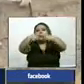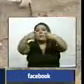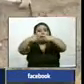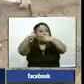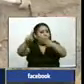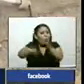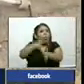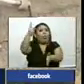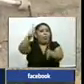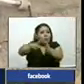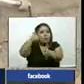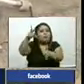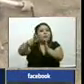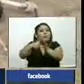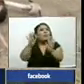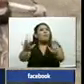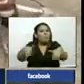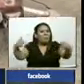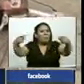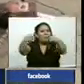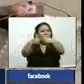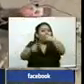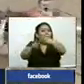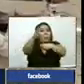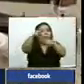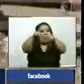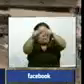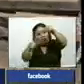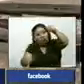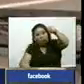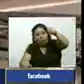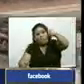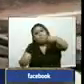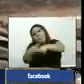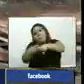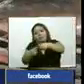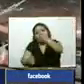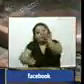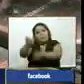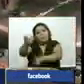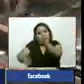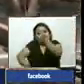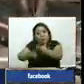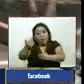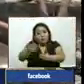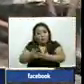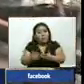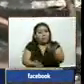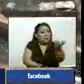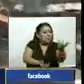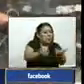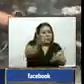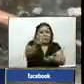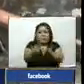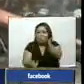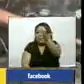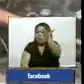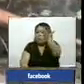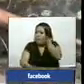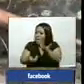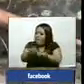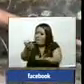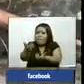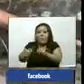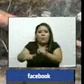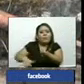tercera vez en una semana para evitar que un cable suelto prenda otro incendio. En tanto, los incendios forestales seguían arrasando